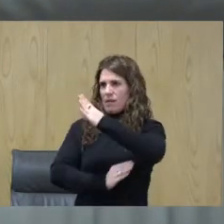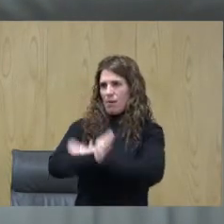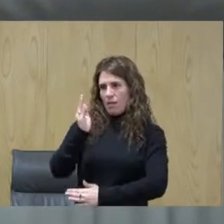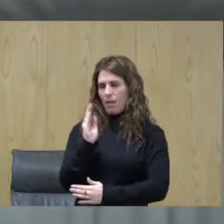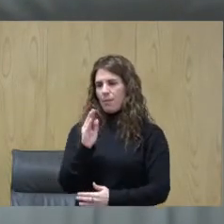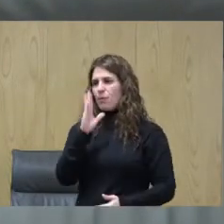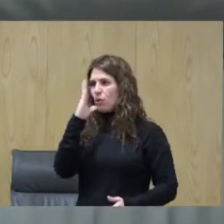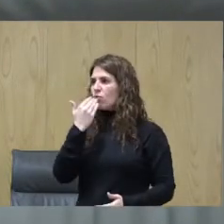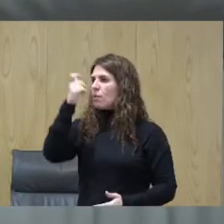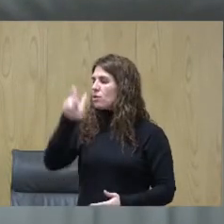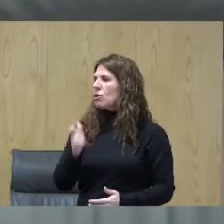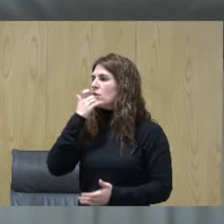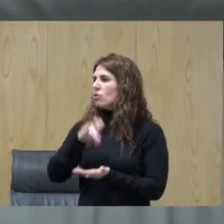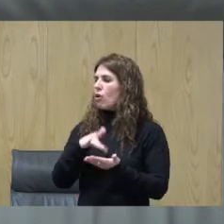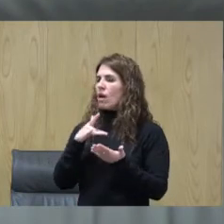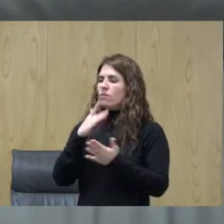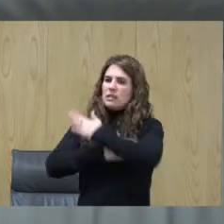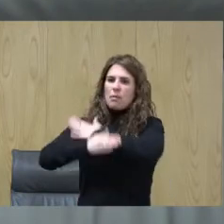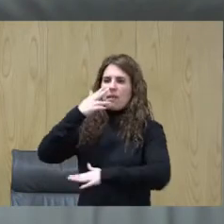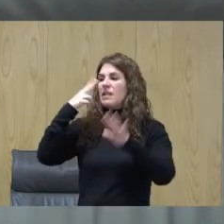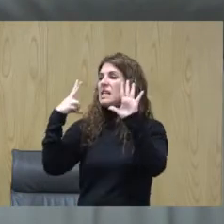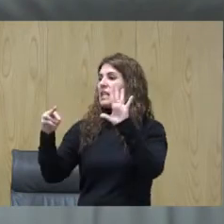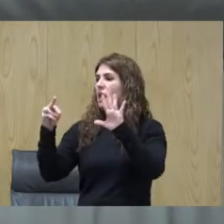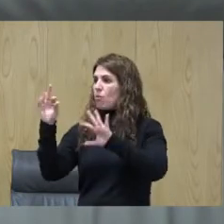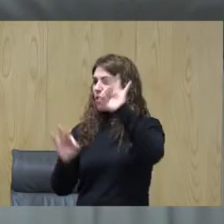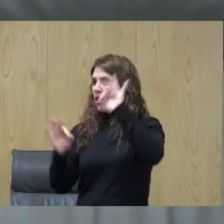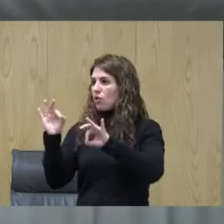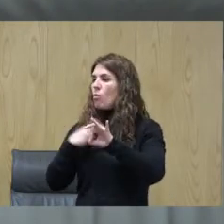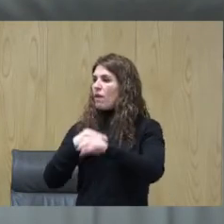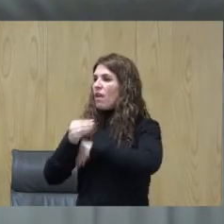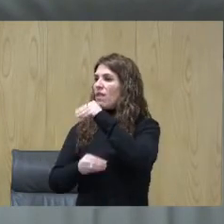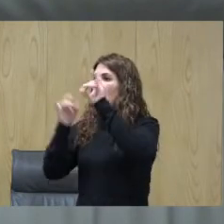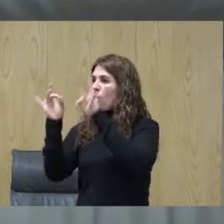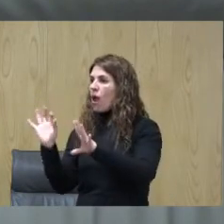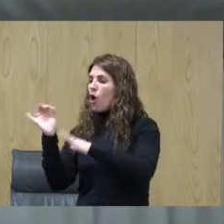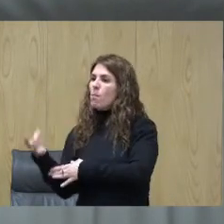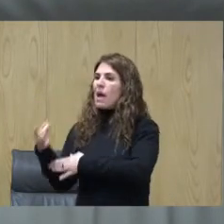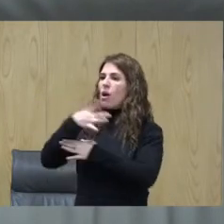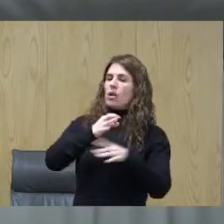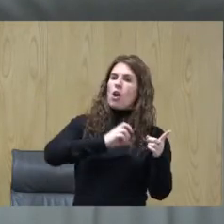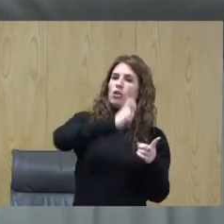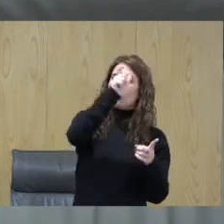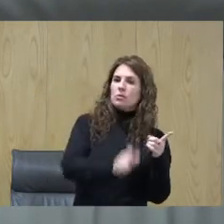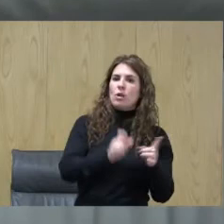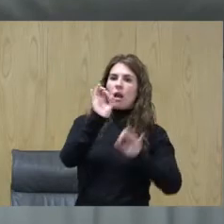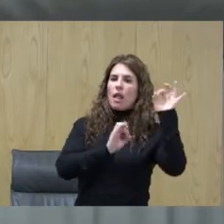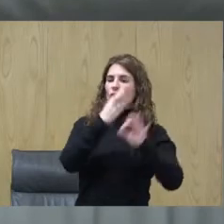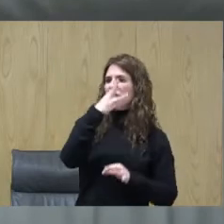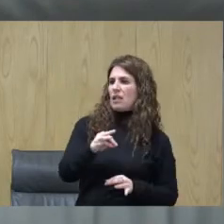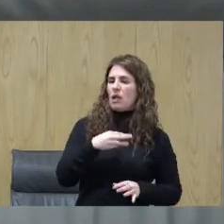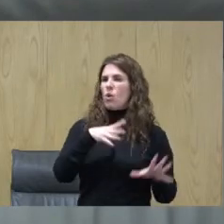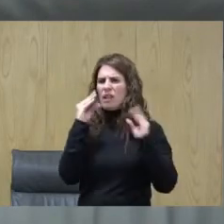ejemplo, que una persona con una discapacidad del 70% podría hacerlo igual o mejor que uno del 30%. Claro, no entendíamos por qué, hasta que nos